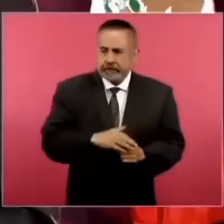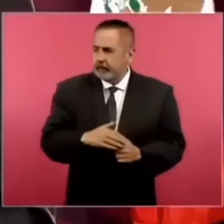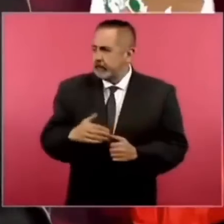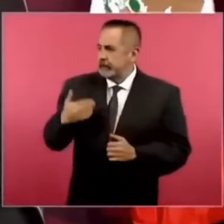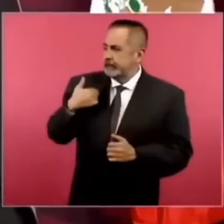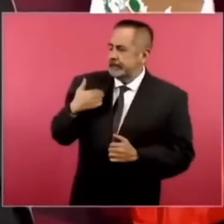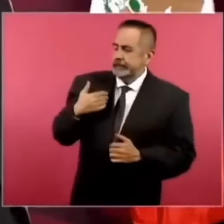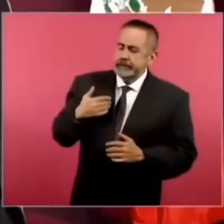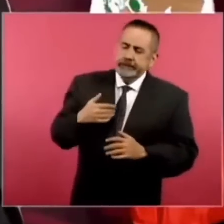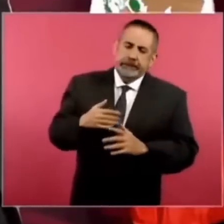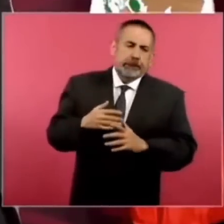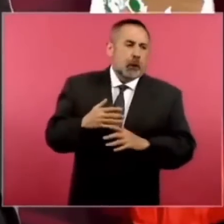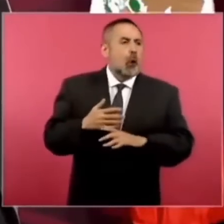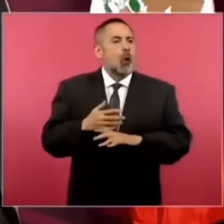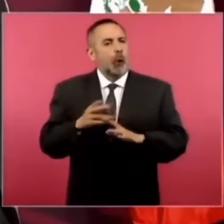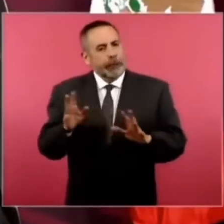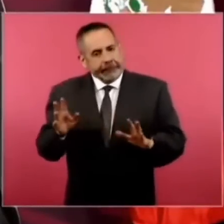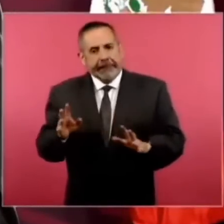en la